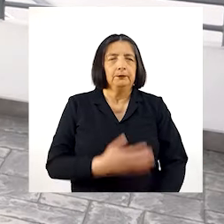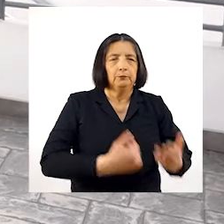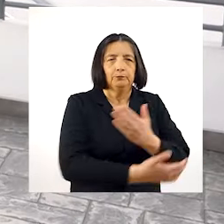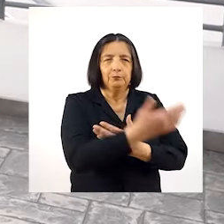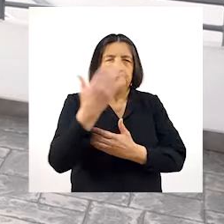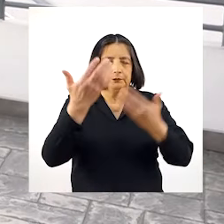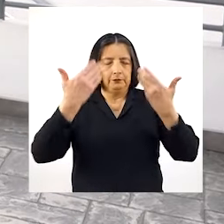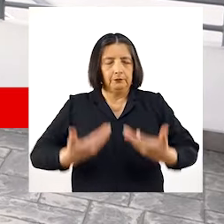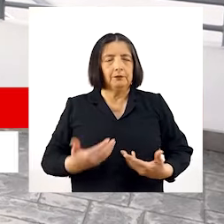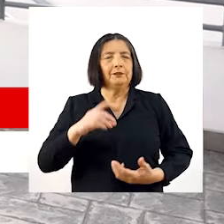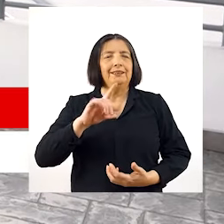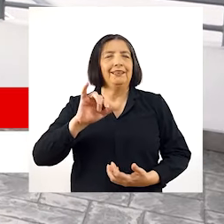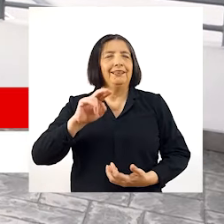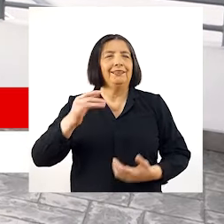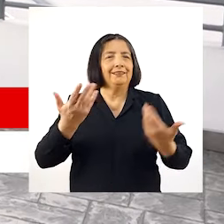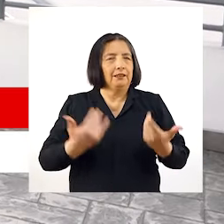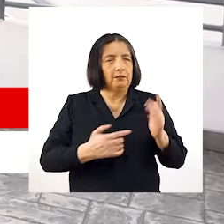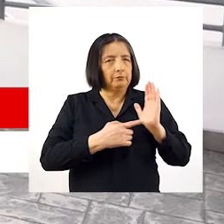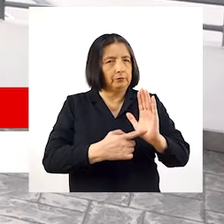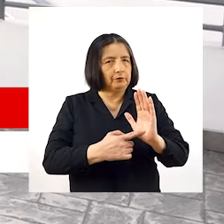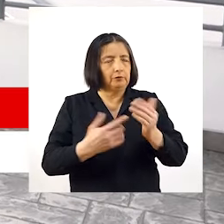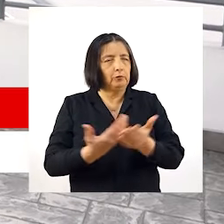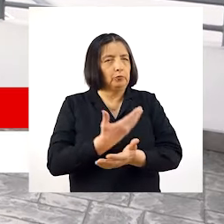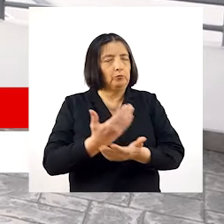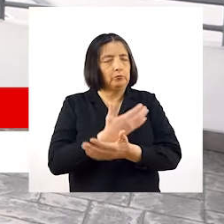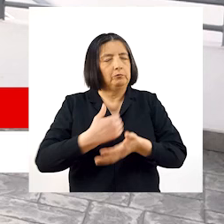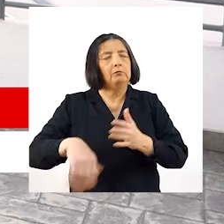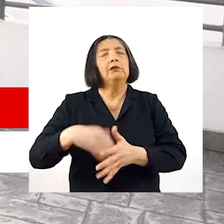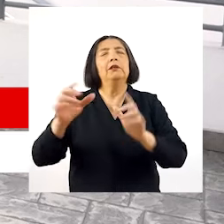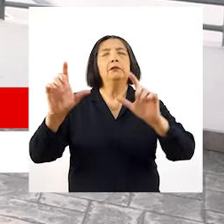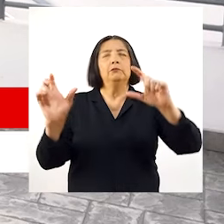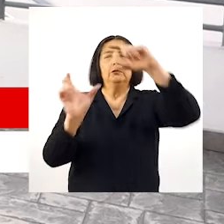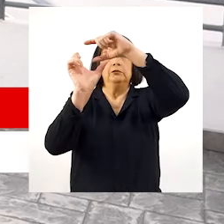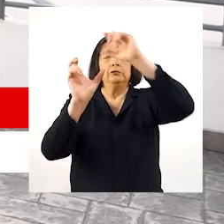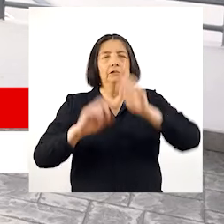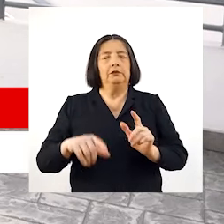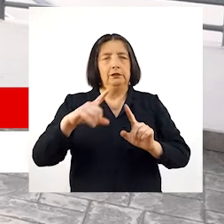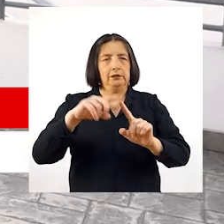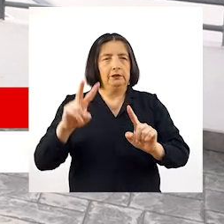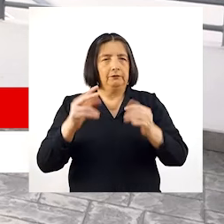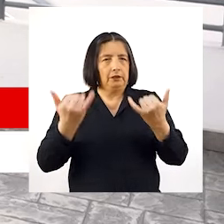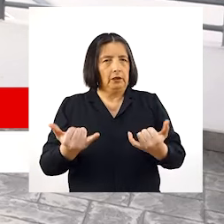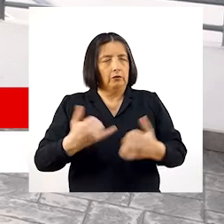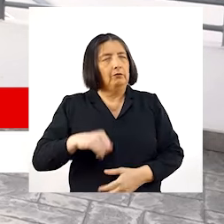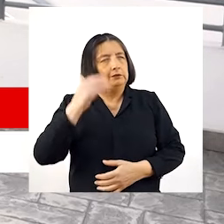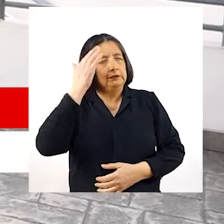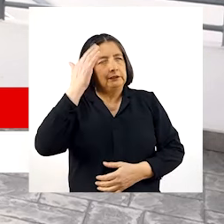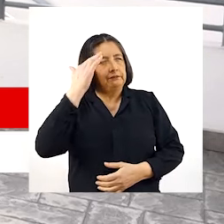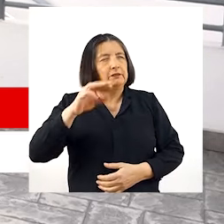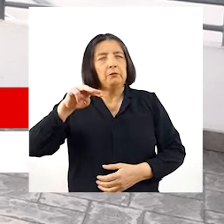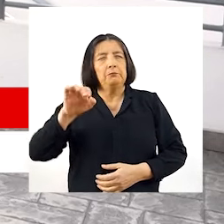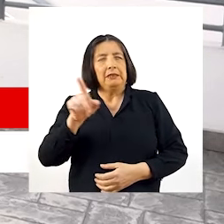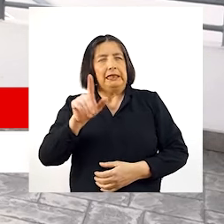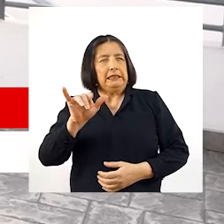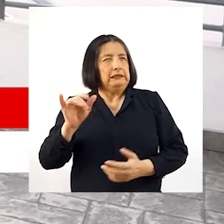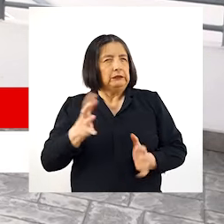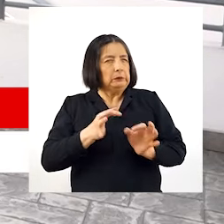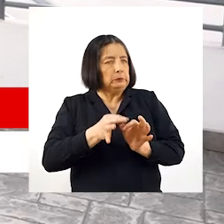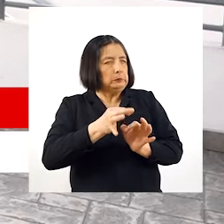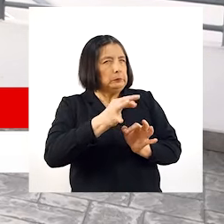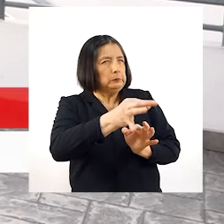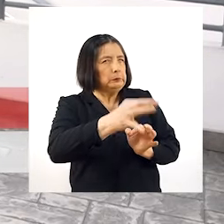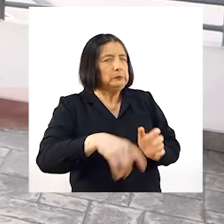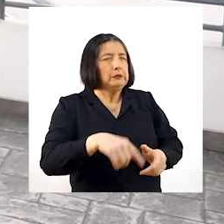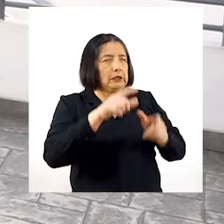Muy buenos días, yo soy Diana Guamaní y les presentaré una nueva edición de Contraloría TV. En nuestro programa de hoy conoceremos Mazán, un distrito